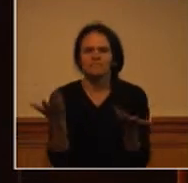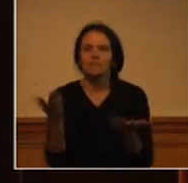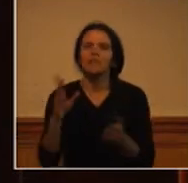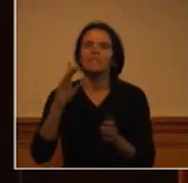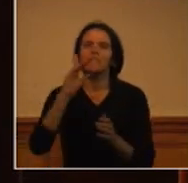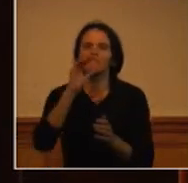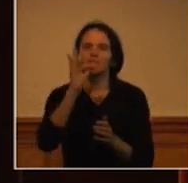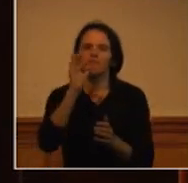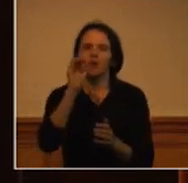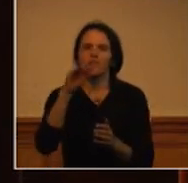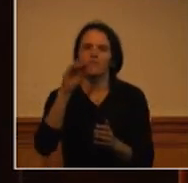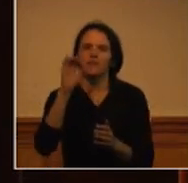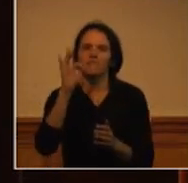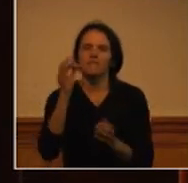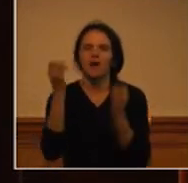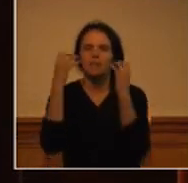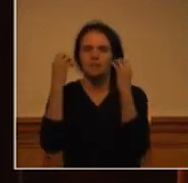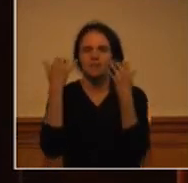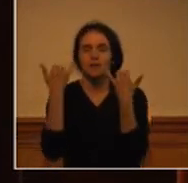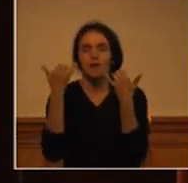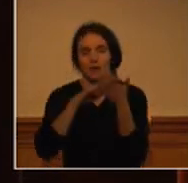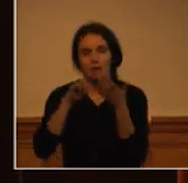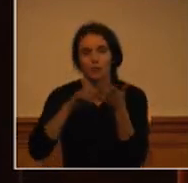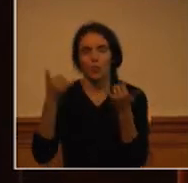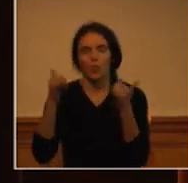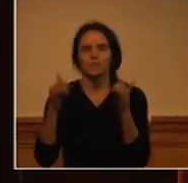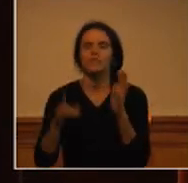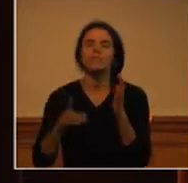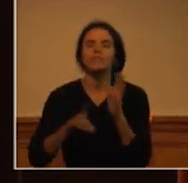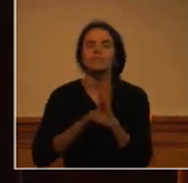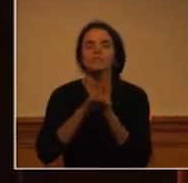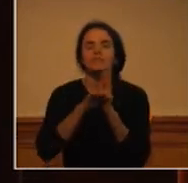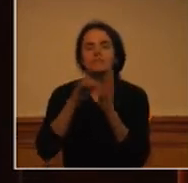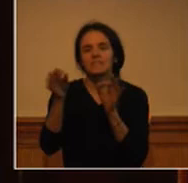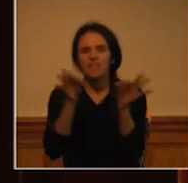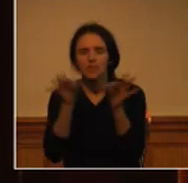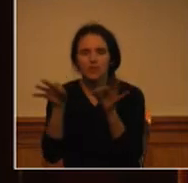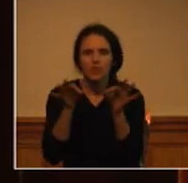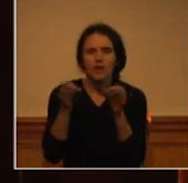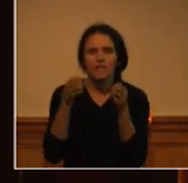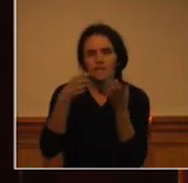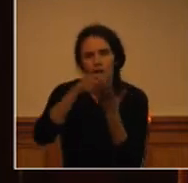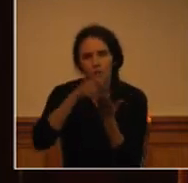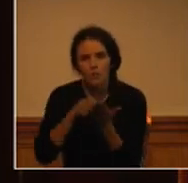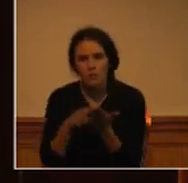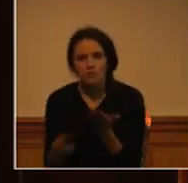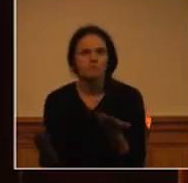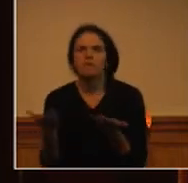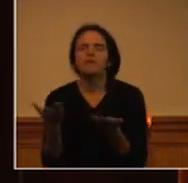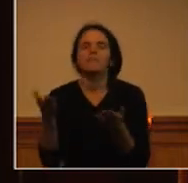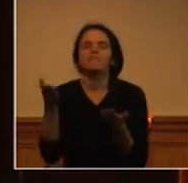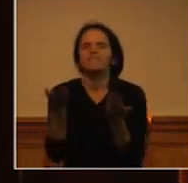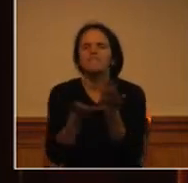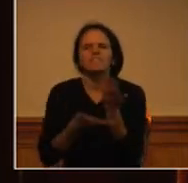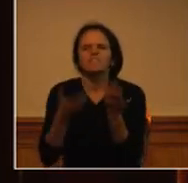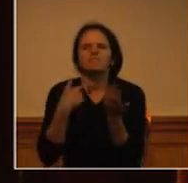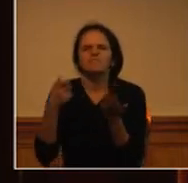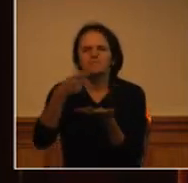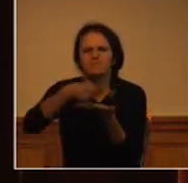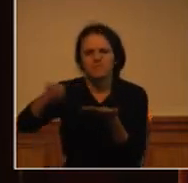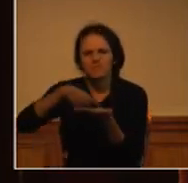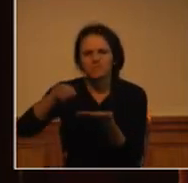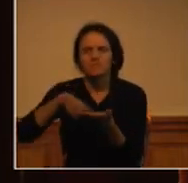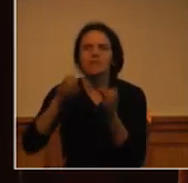del FONDEF, Aprender a leer jugando, diseño de evaluación de actividades lúdicas basadas en tabletas digitales para estimulación